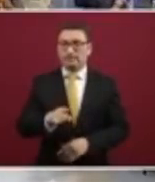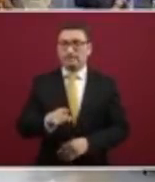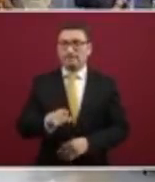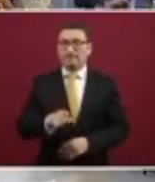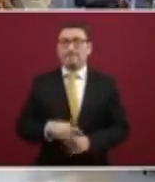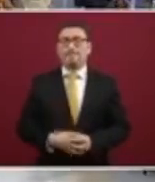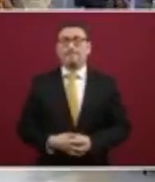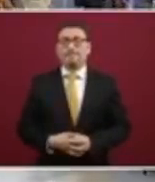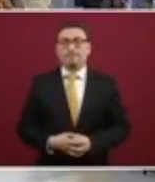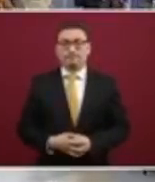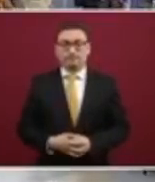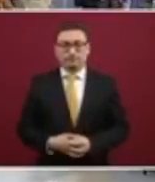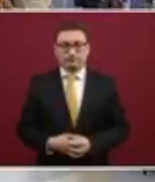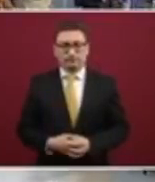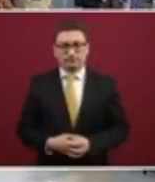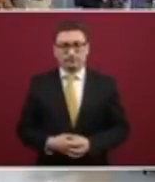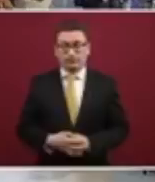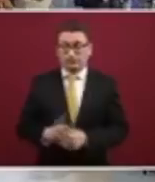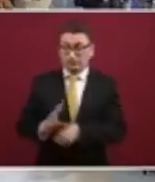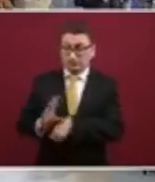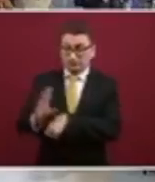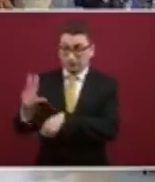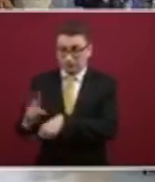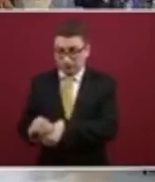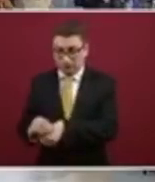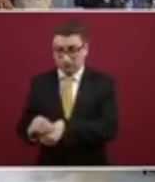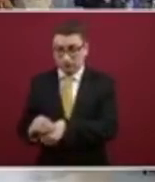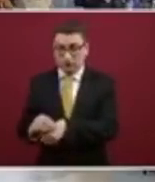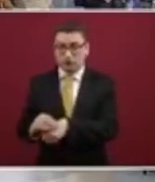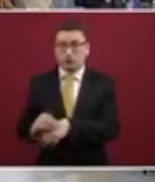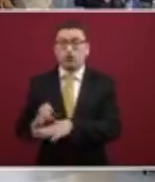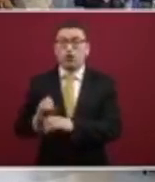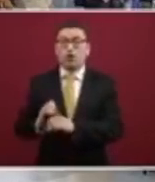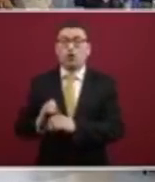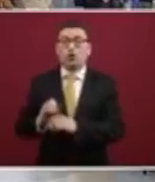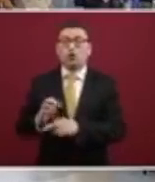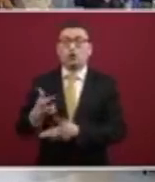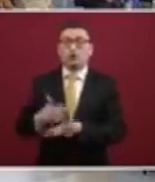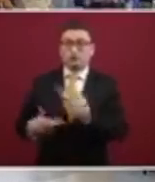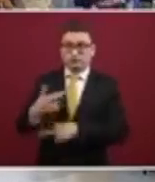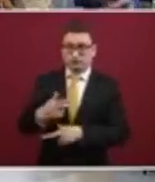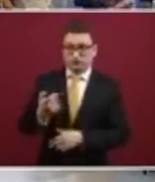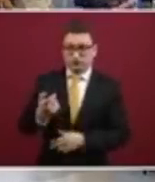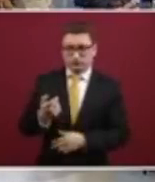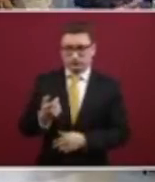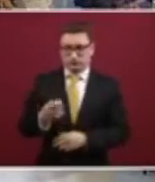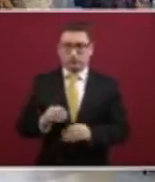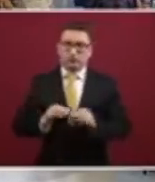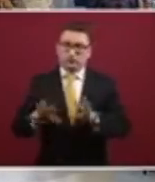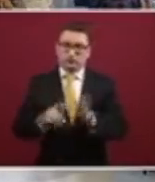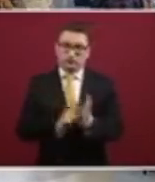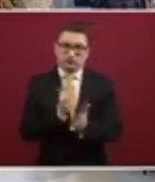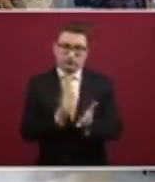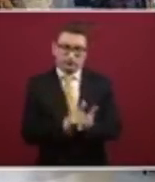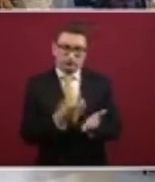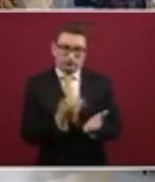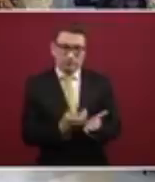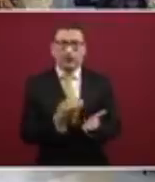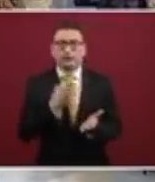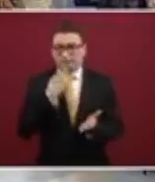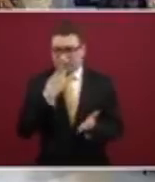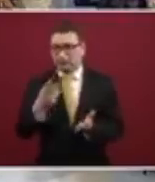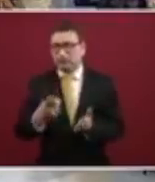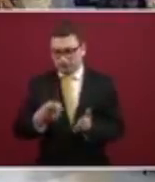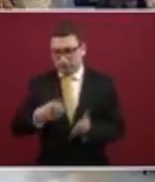que no es lo mismo condonar que devolver. De acuerdo a la ley, hay una devolución que se tiene que